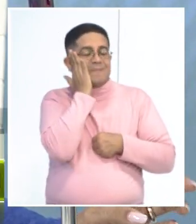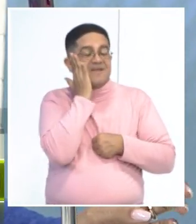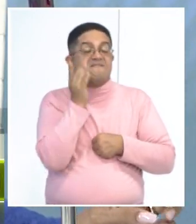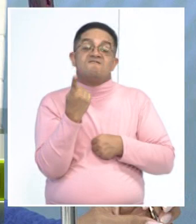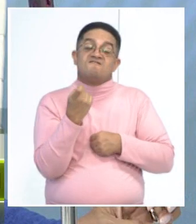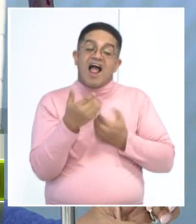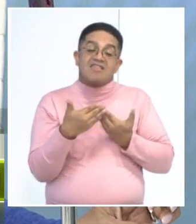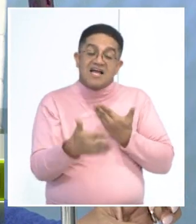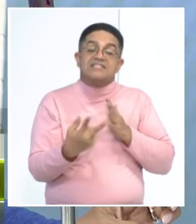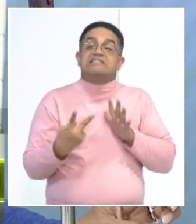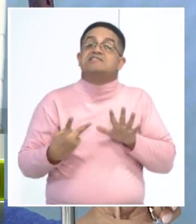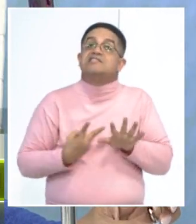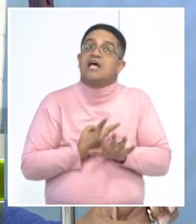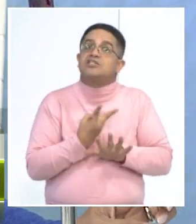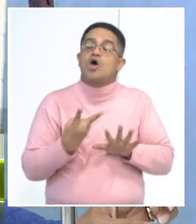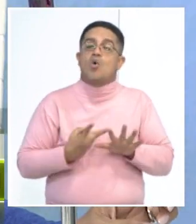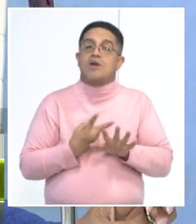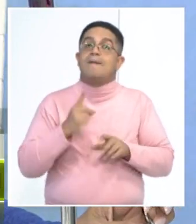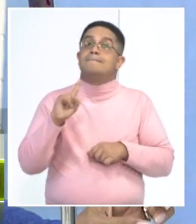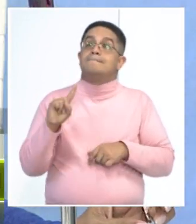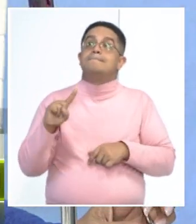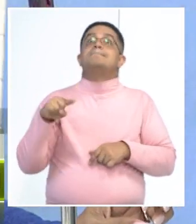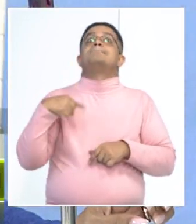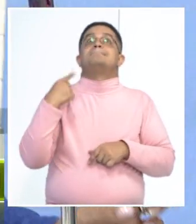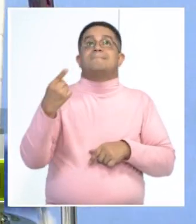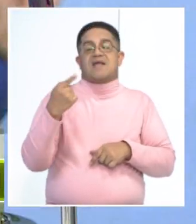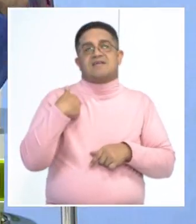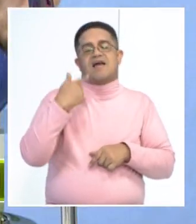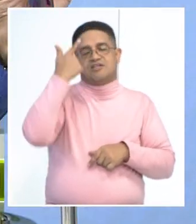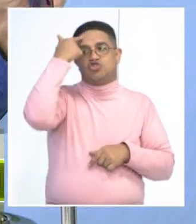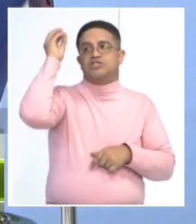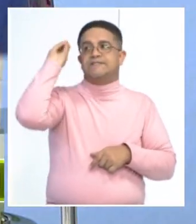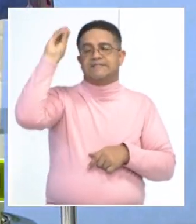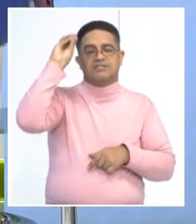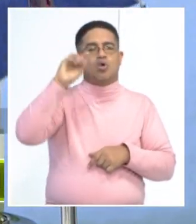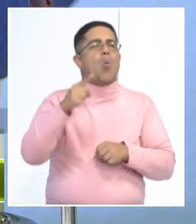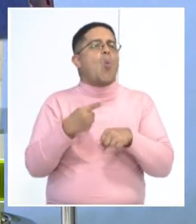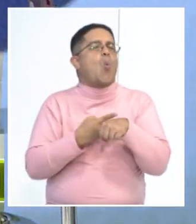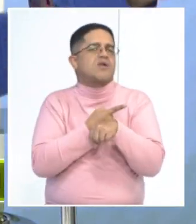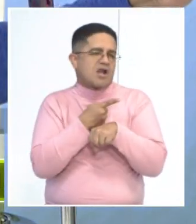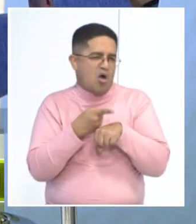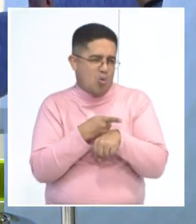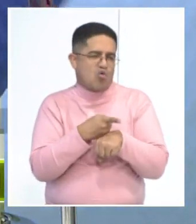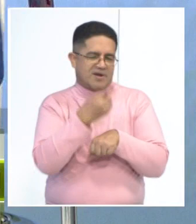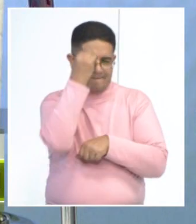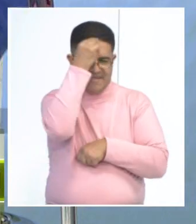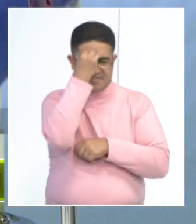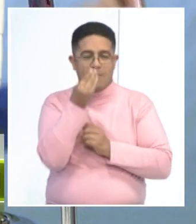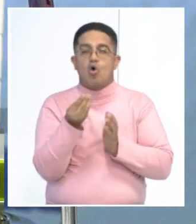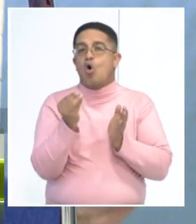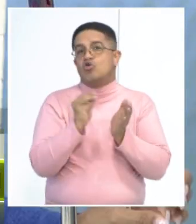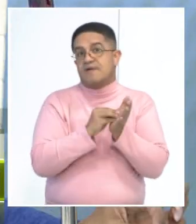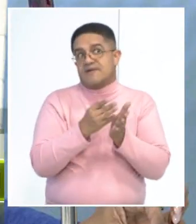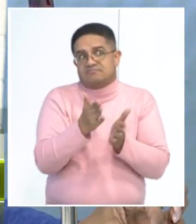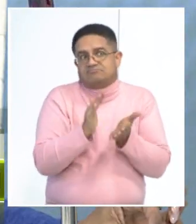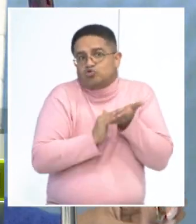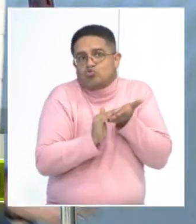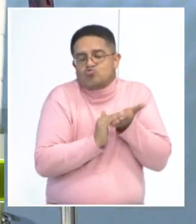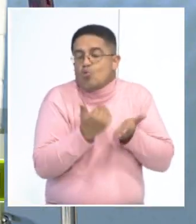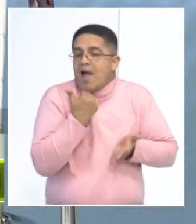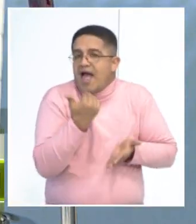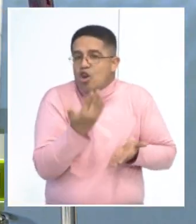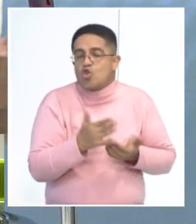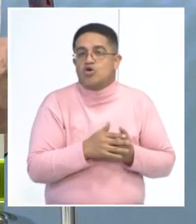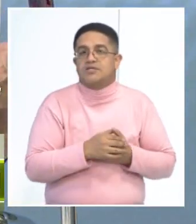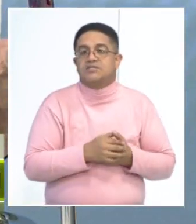solo 7 horas para dormir. Mañana te prometo que te voy a dedicar 1 hora para esa situación que no hemos resuelto. Y